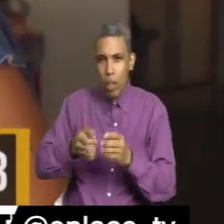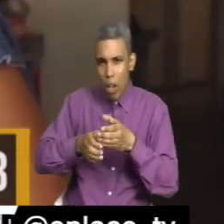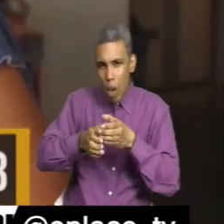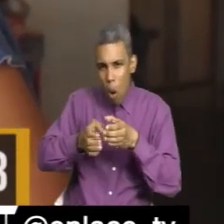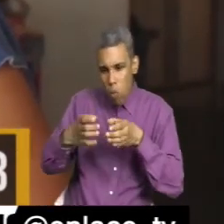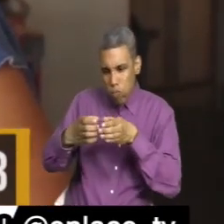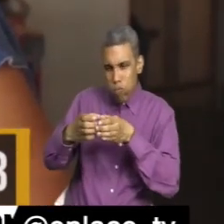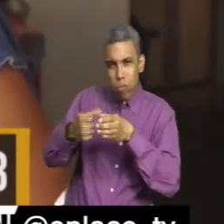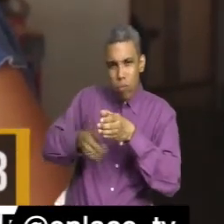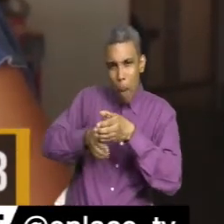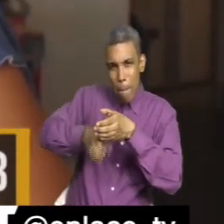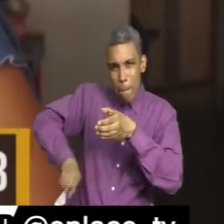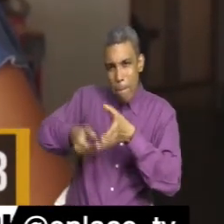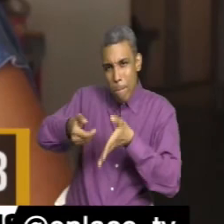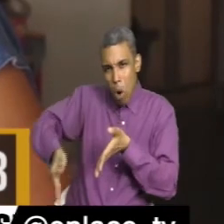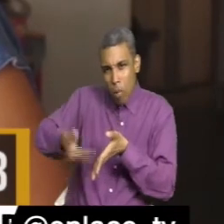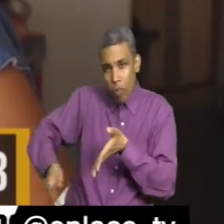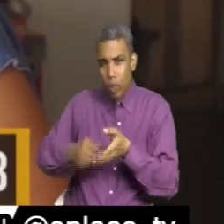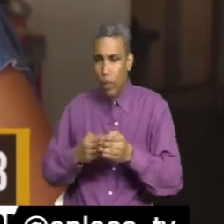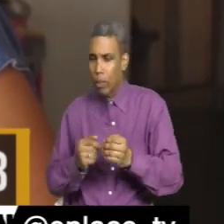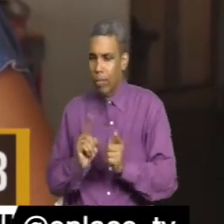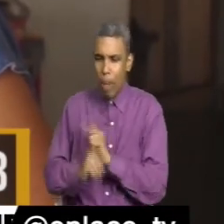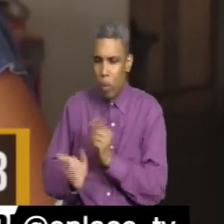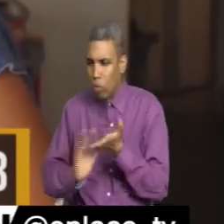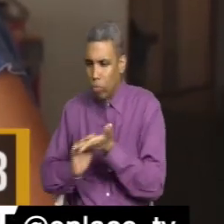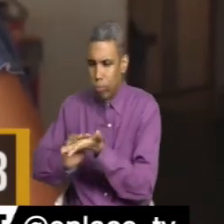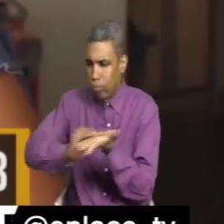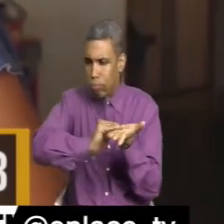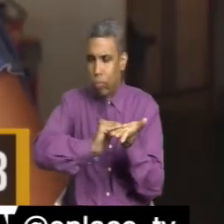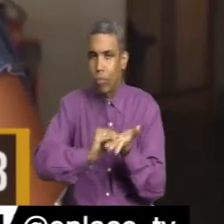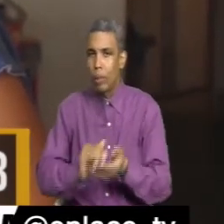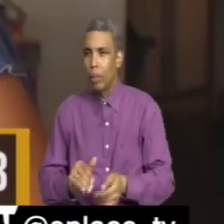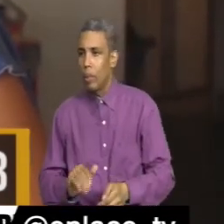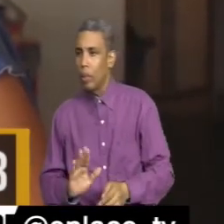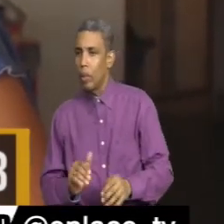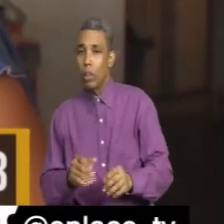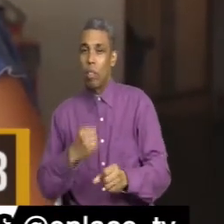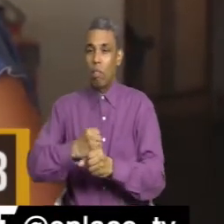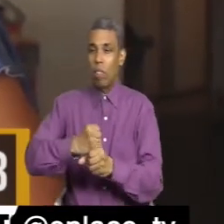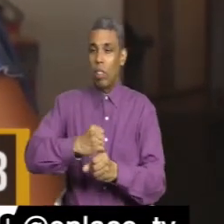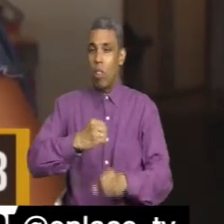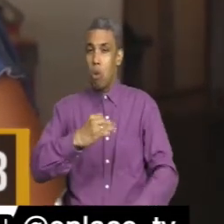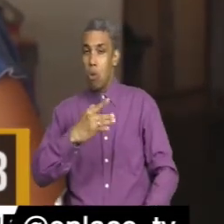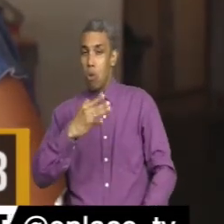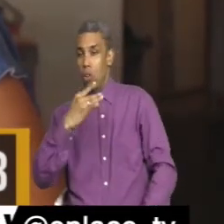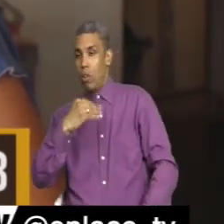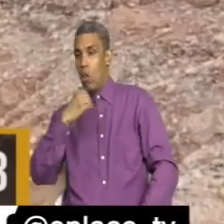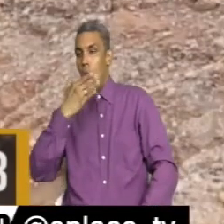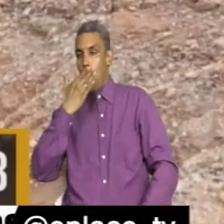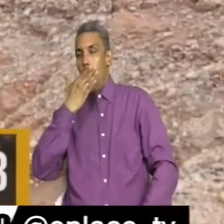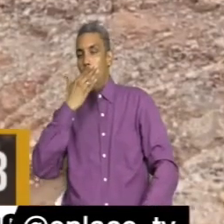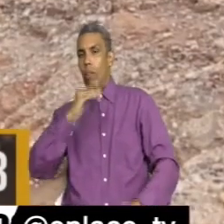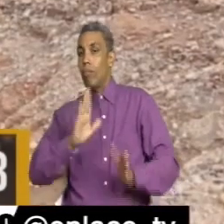y pues es incómodo algo, pero es algo que estaba necesitando desde hace mucho